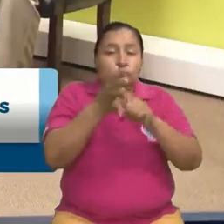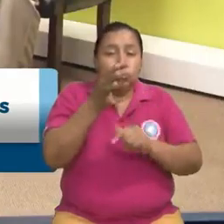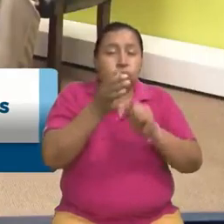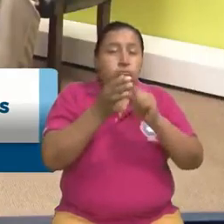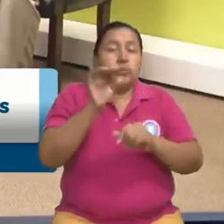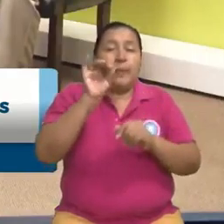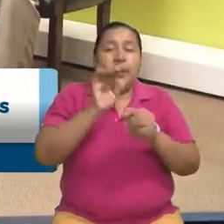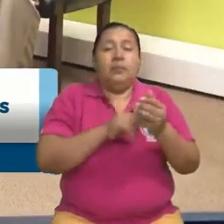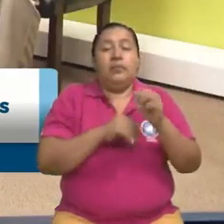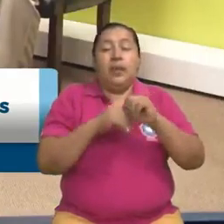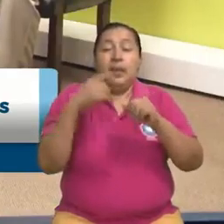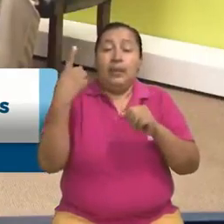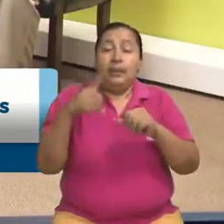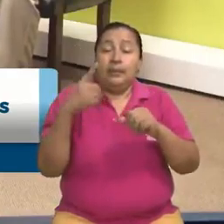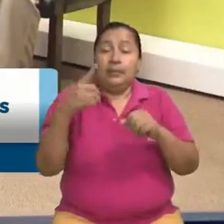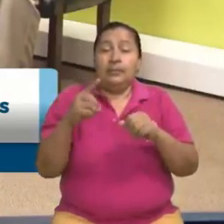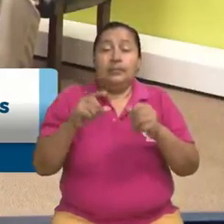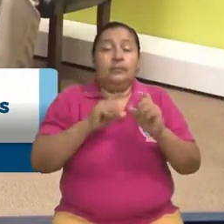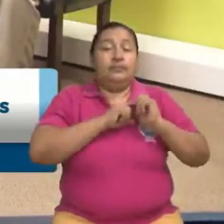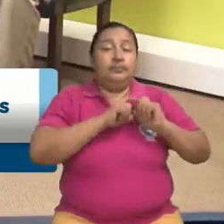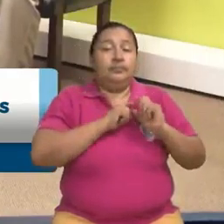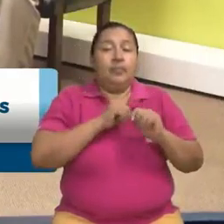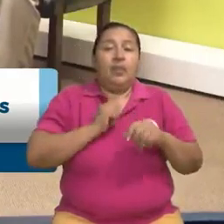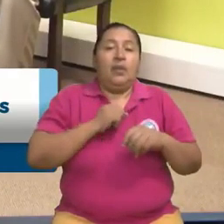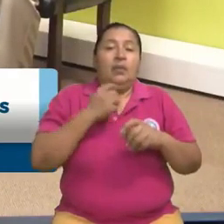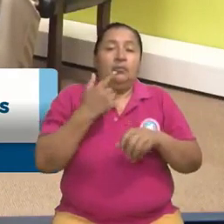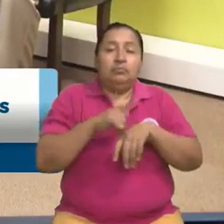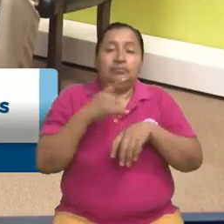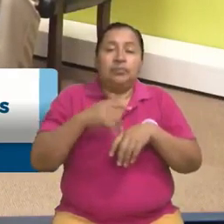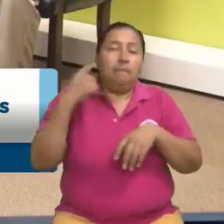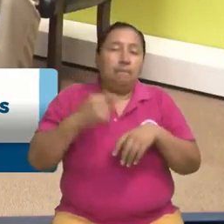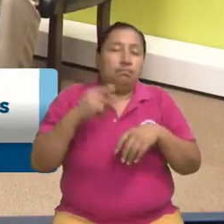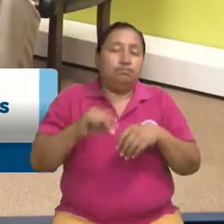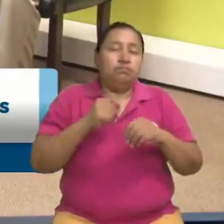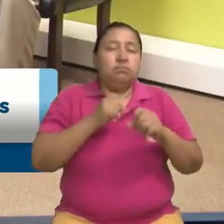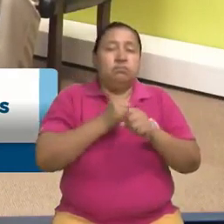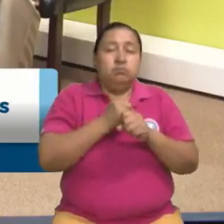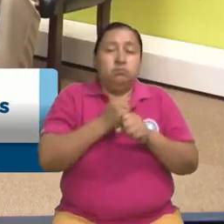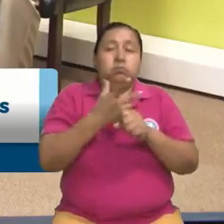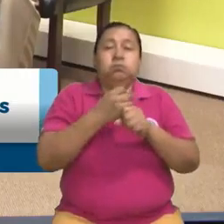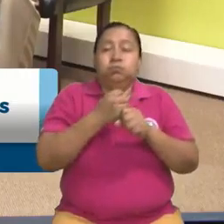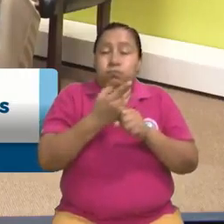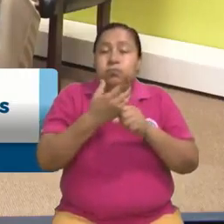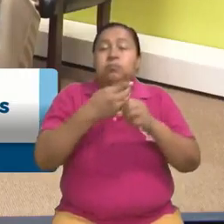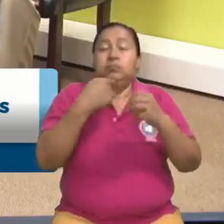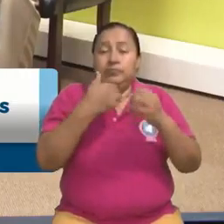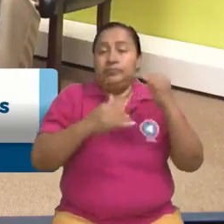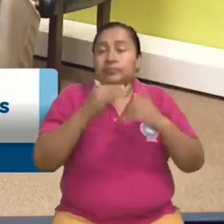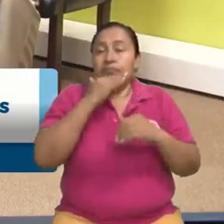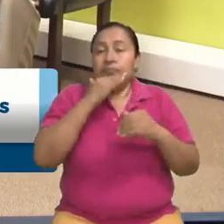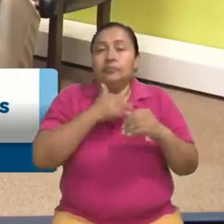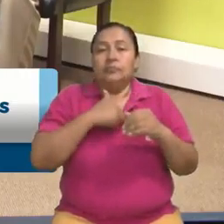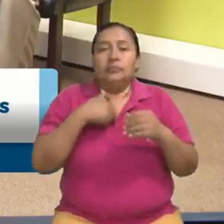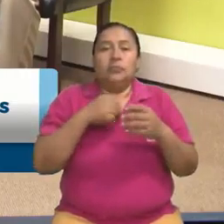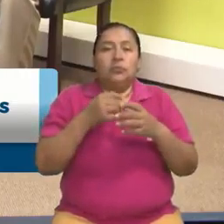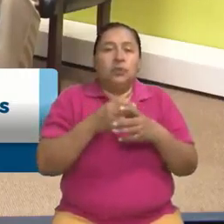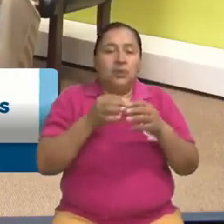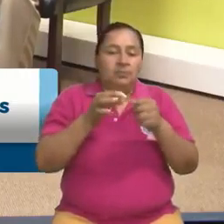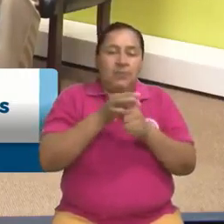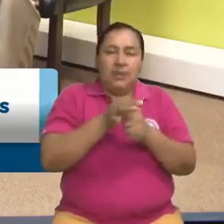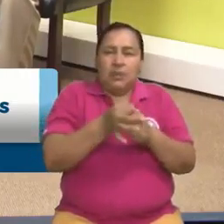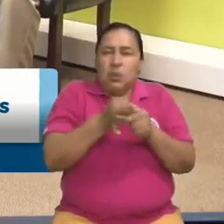el lado derecho del corazón pues tiene que buscar cómo compensar esto, y la manera en que lo hace es que se engruesa, se pone más